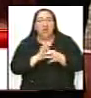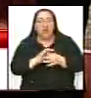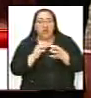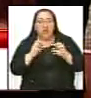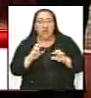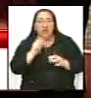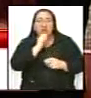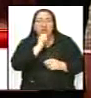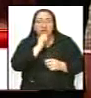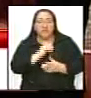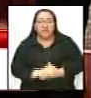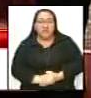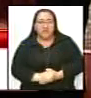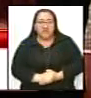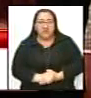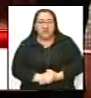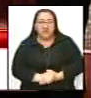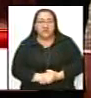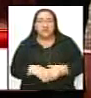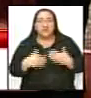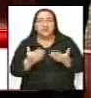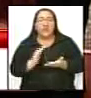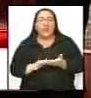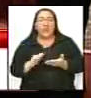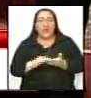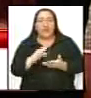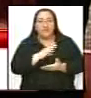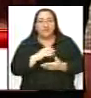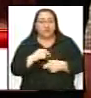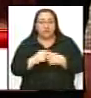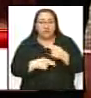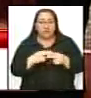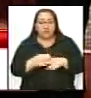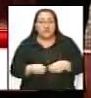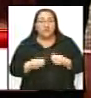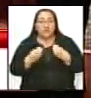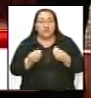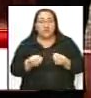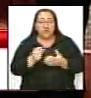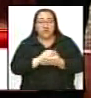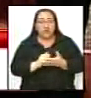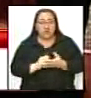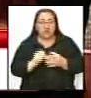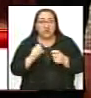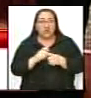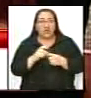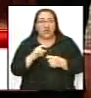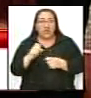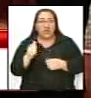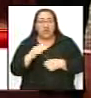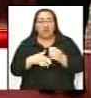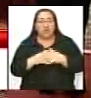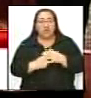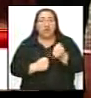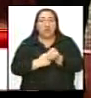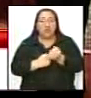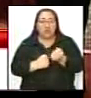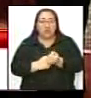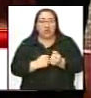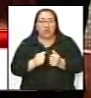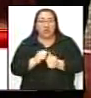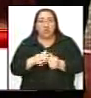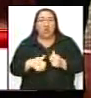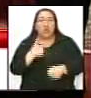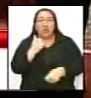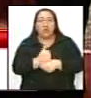públicos privadas. Autorícese al Gobierno Nacional para otorgar o contratar garantías para respaldar las